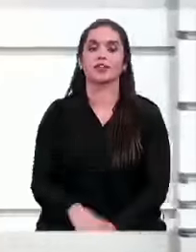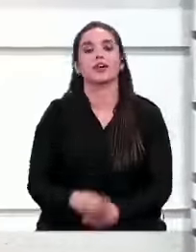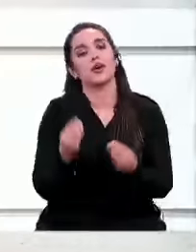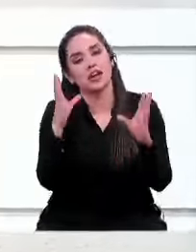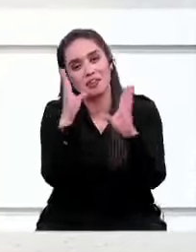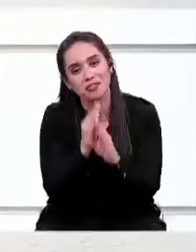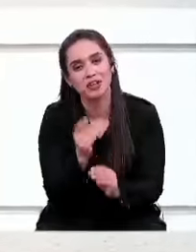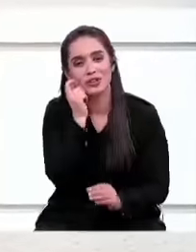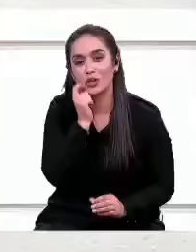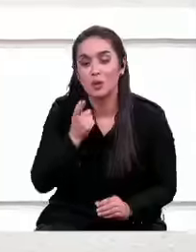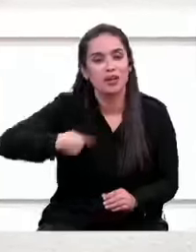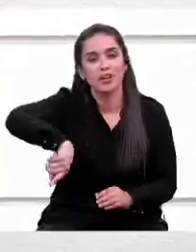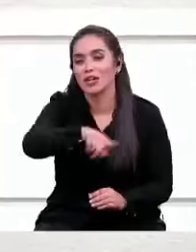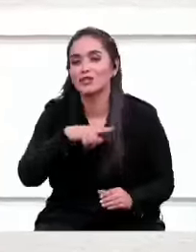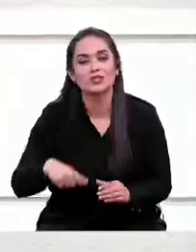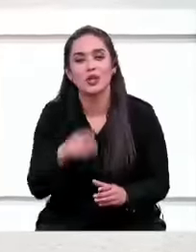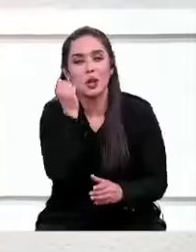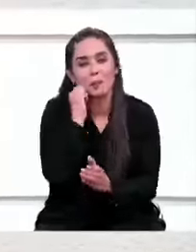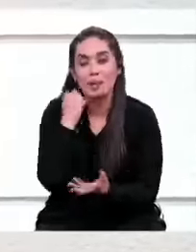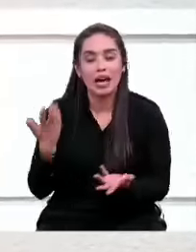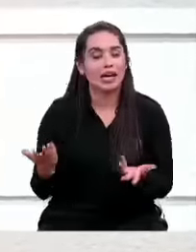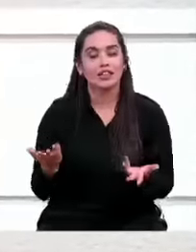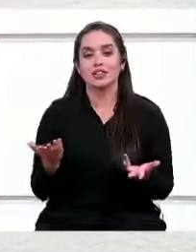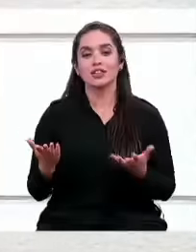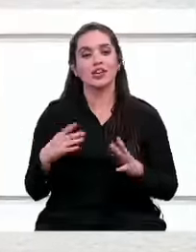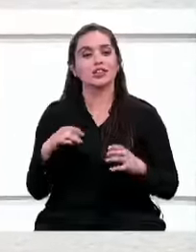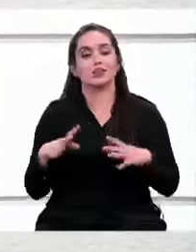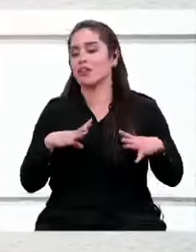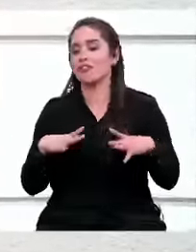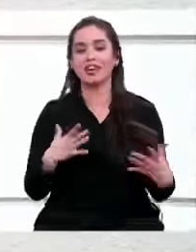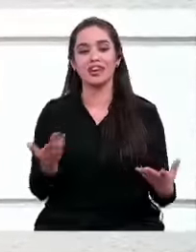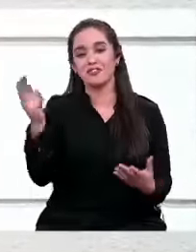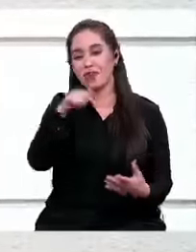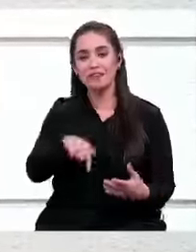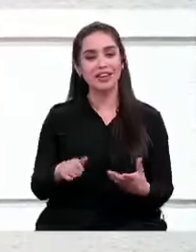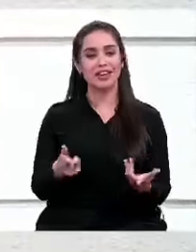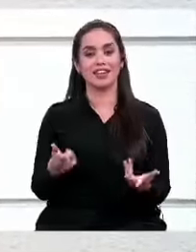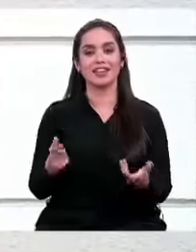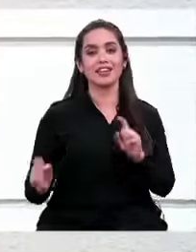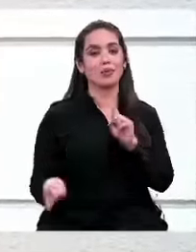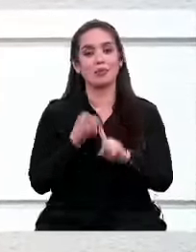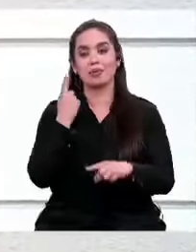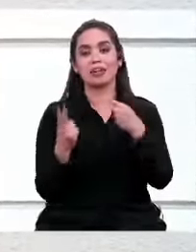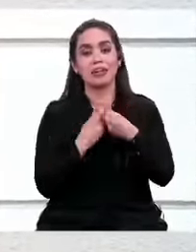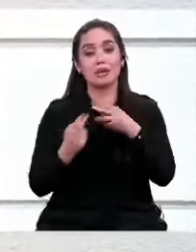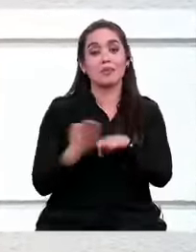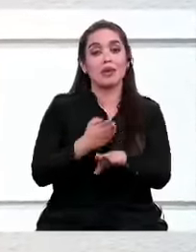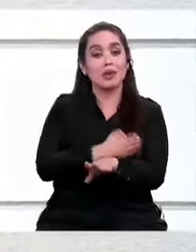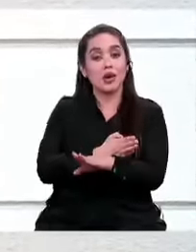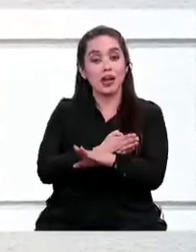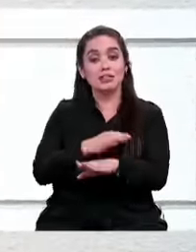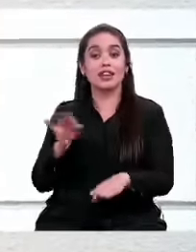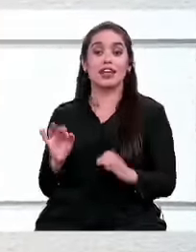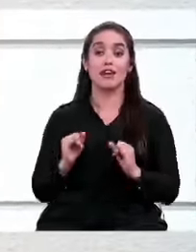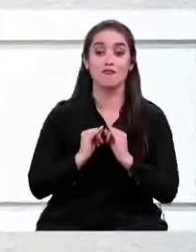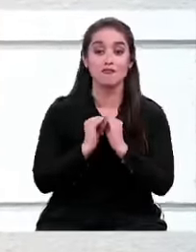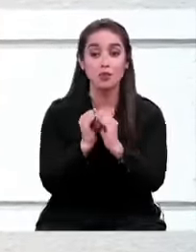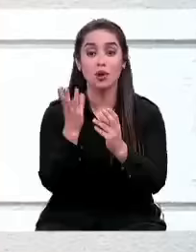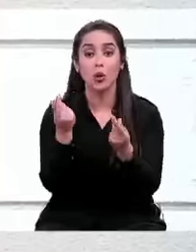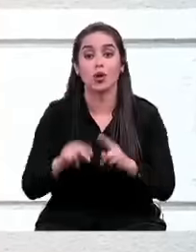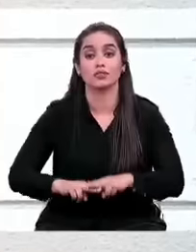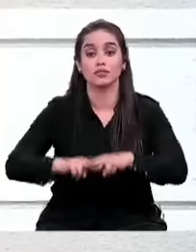buenas noches, don Francisco. Para nosotros, Plástico Marambio, es una gran alegría volver a estar acá desde la primera Teletón. Pero antes de dar la cifra, queremos